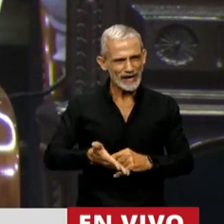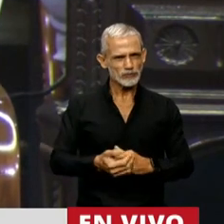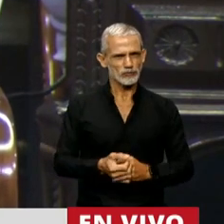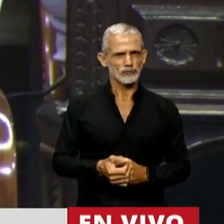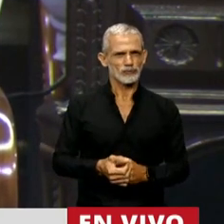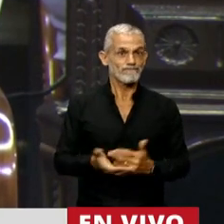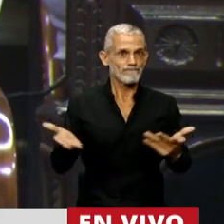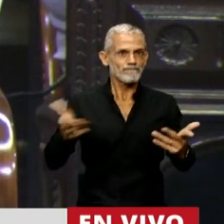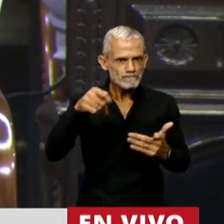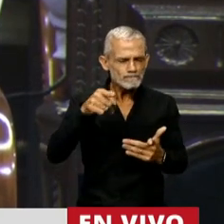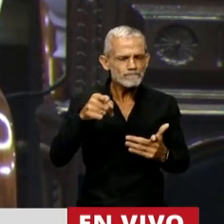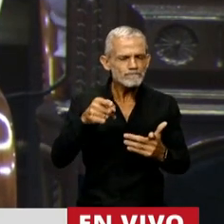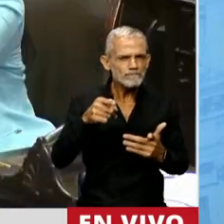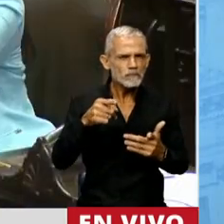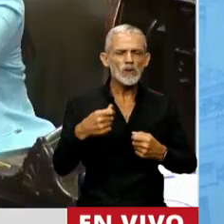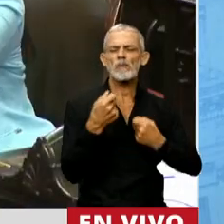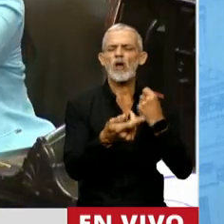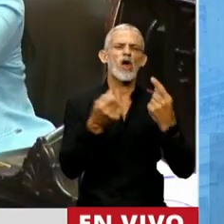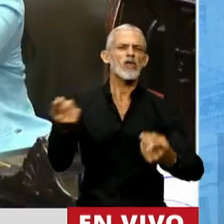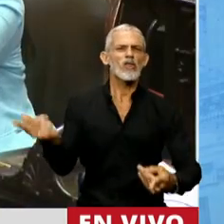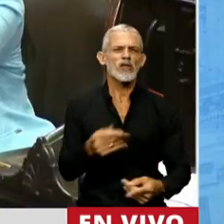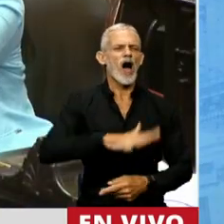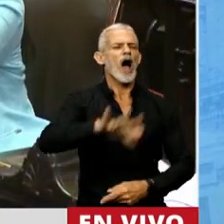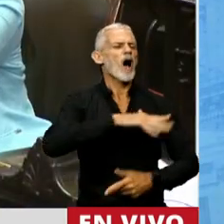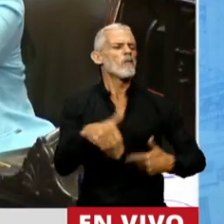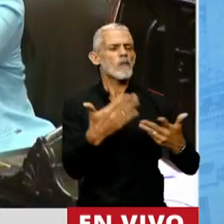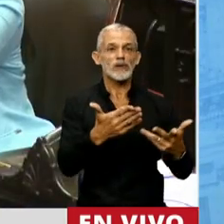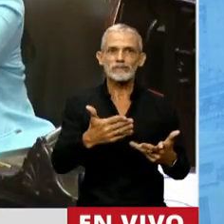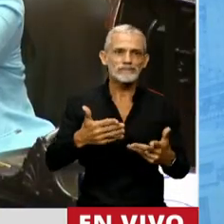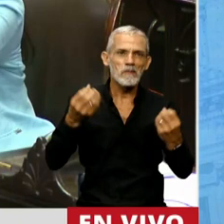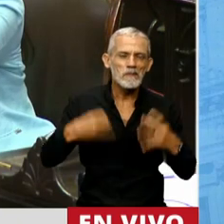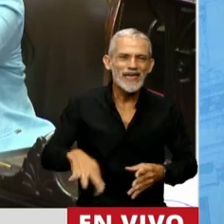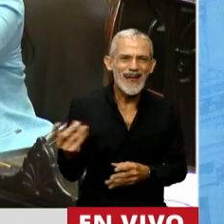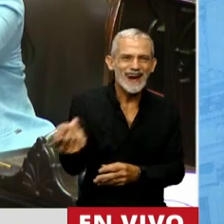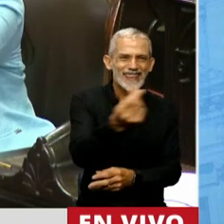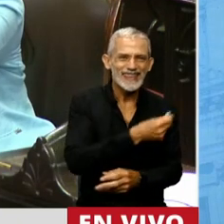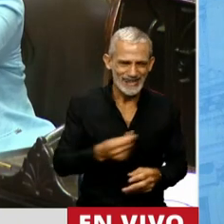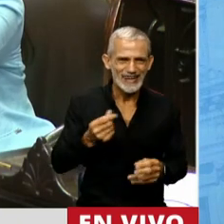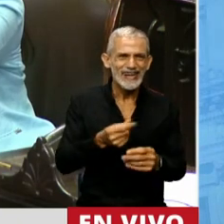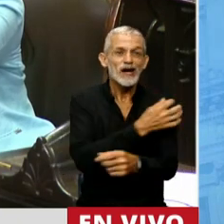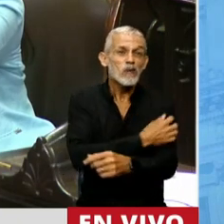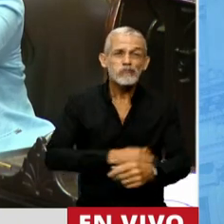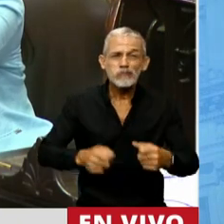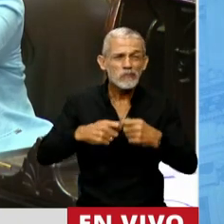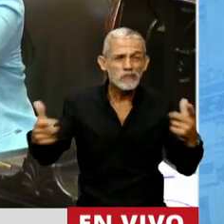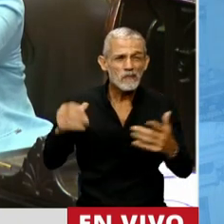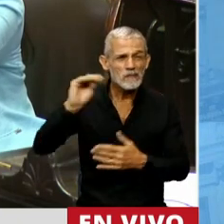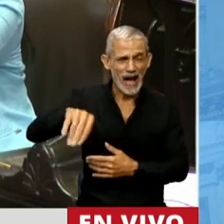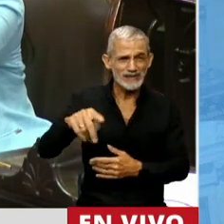las consecuencias del populismo en el mediano plazo. Pérdida del poder adquisitivo y empobrecimiento de la